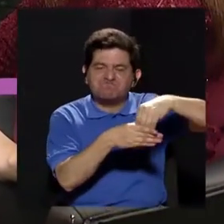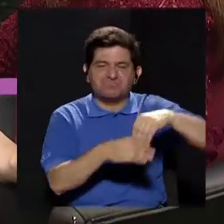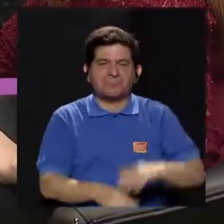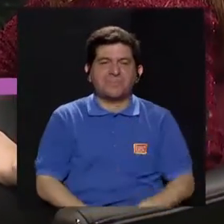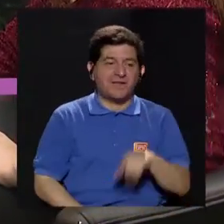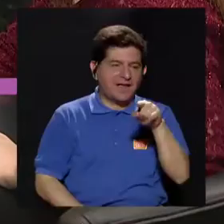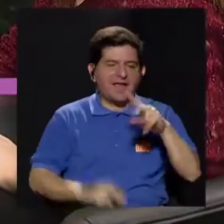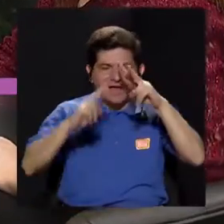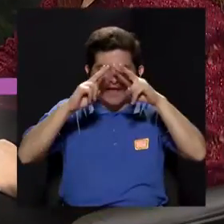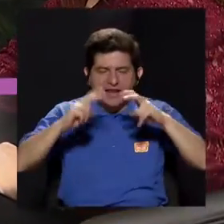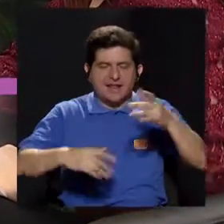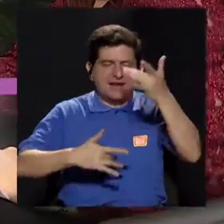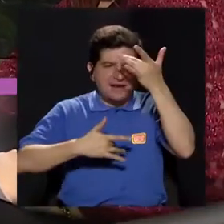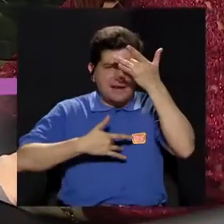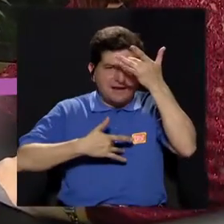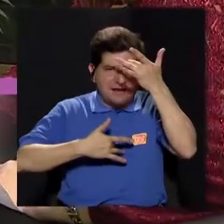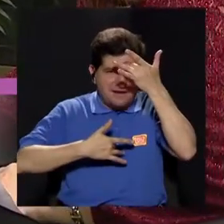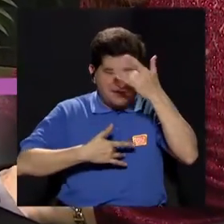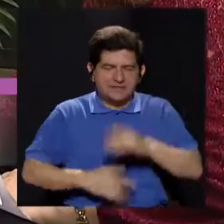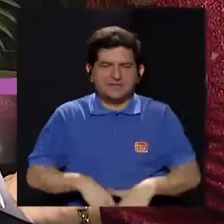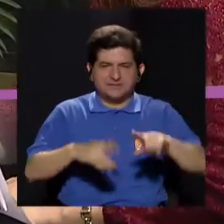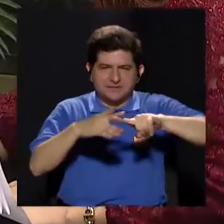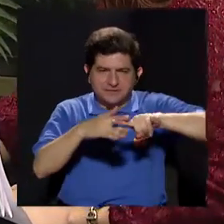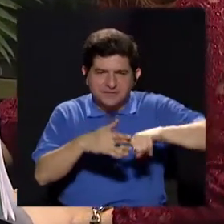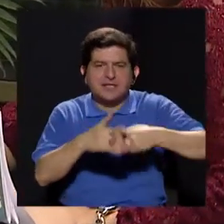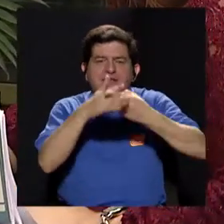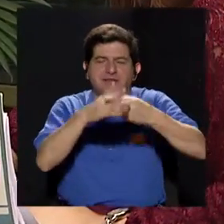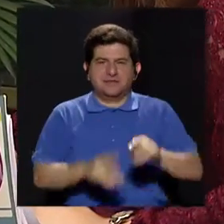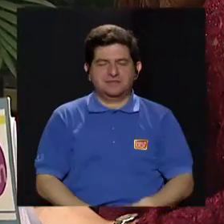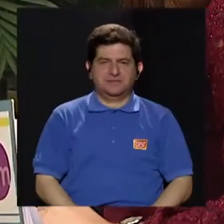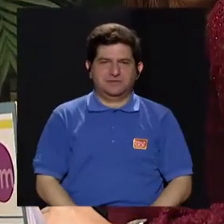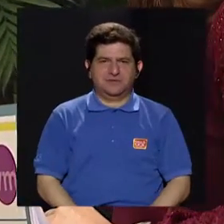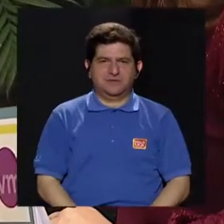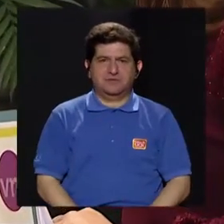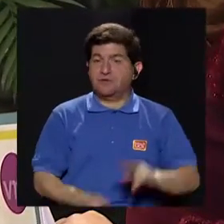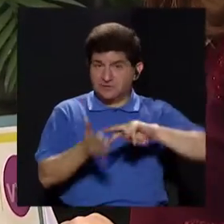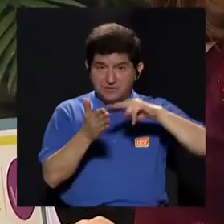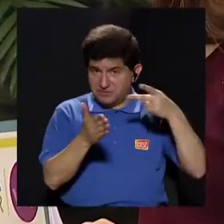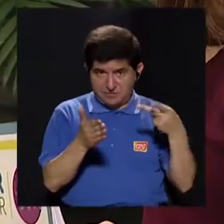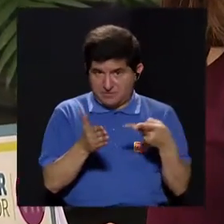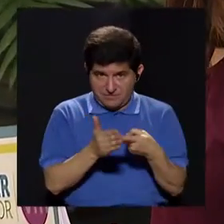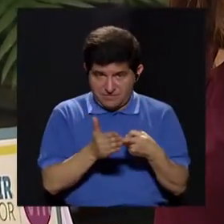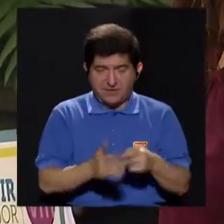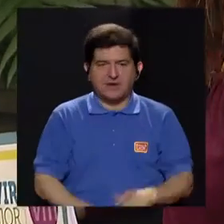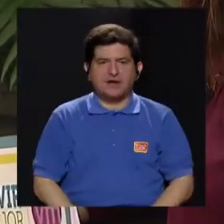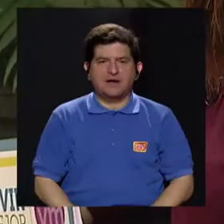involucrado en la patogénesis de estos trastornos falsos. Patogénesis quiere decir